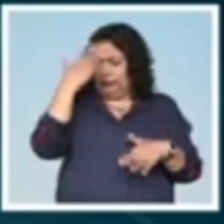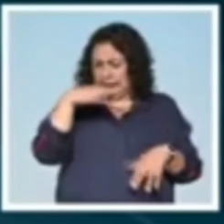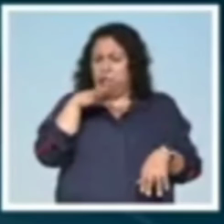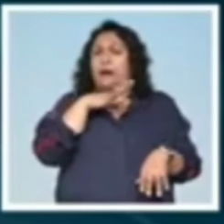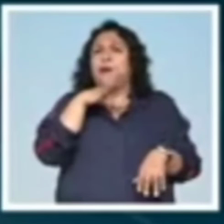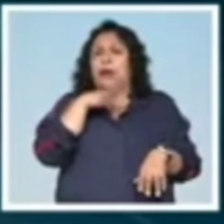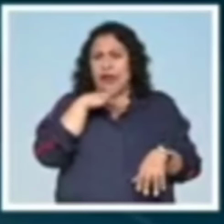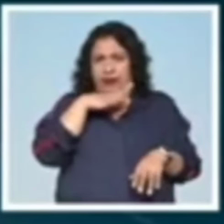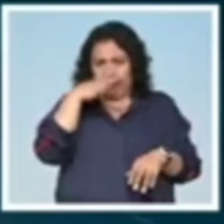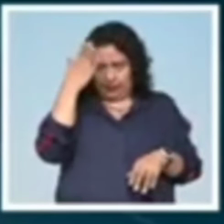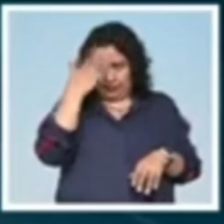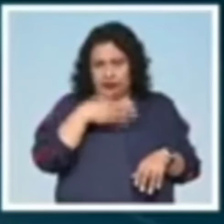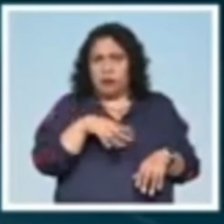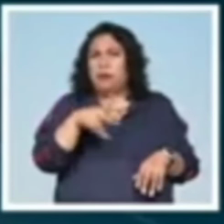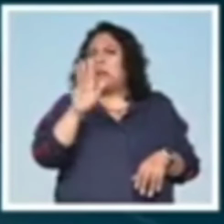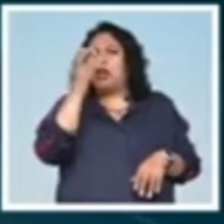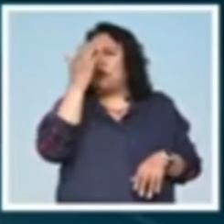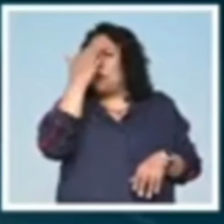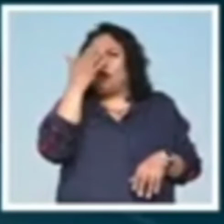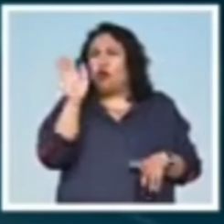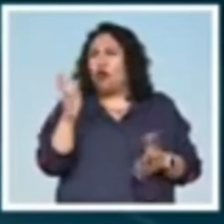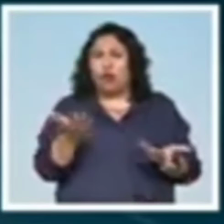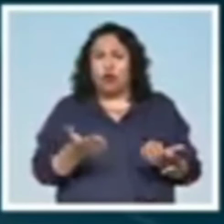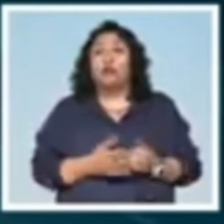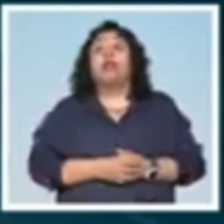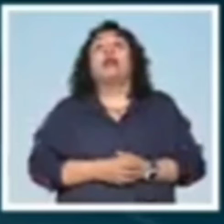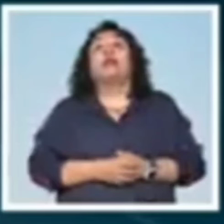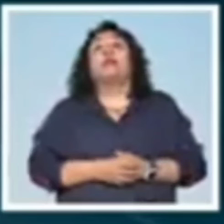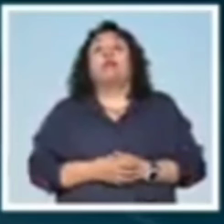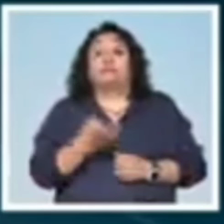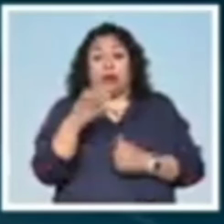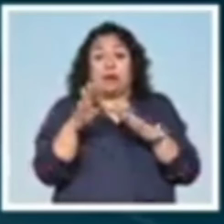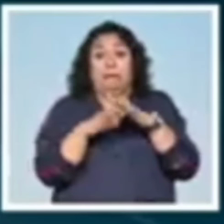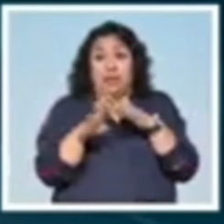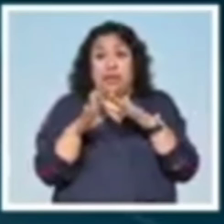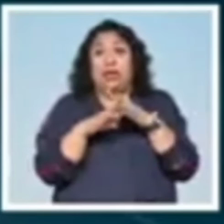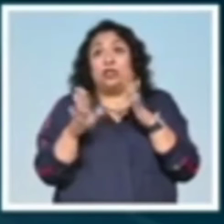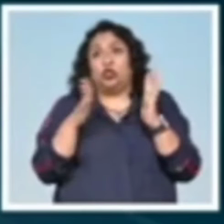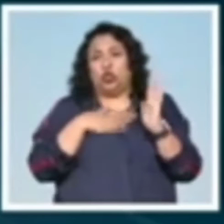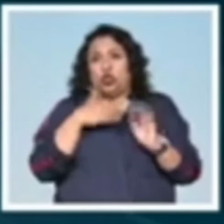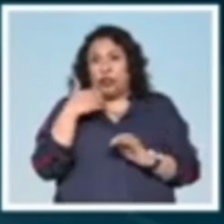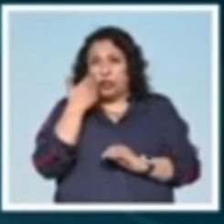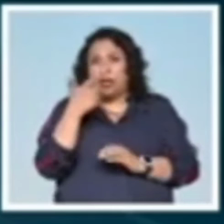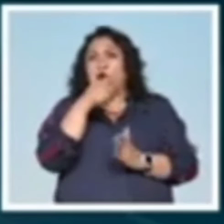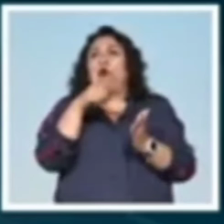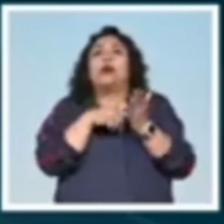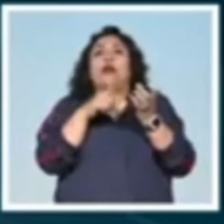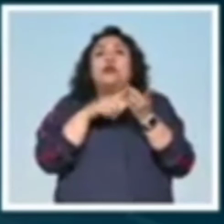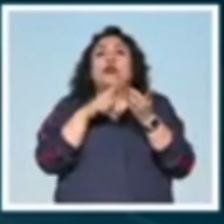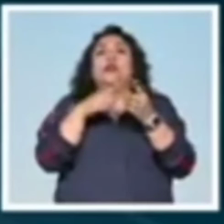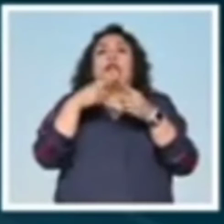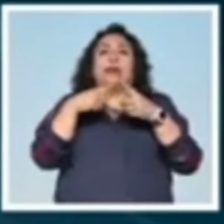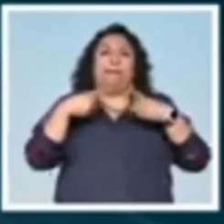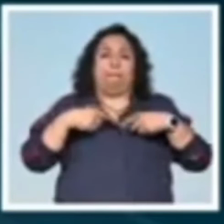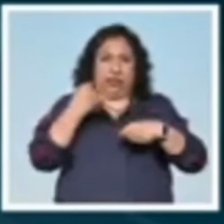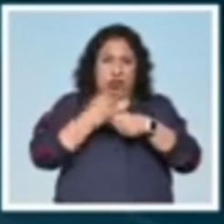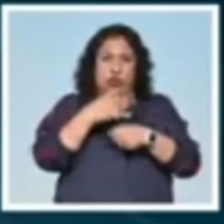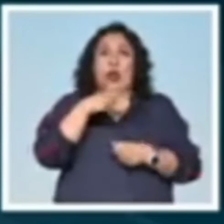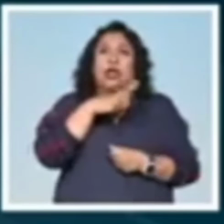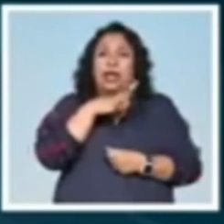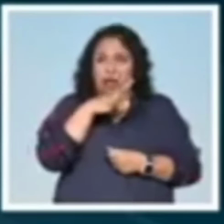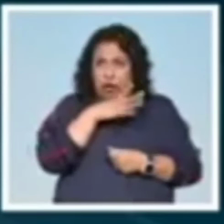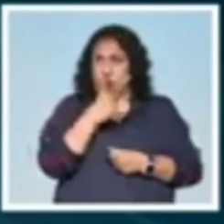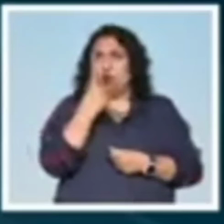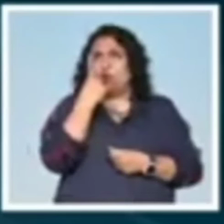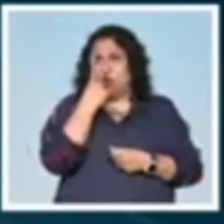existe, pero que no se conoce tanto. Y esa migración, digamos, yo trato de ubicar a los personajes que tengo,